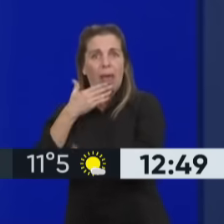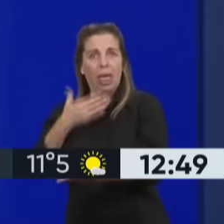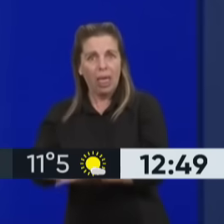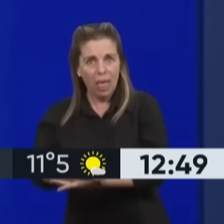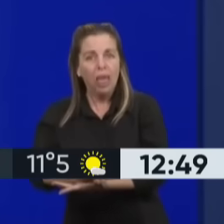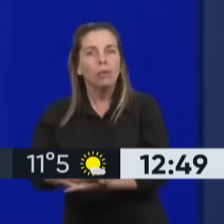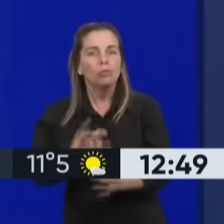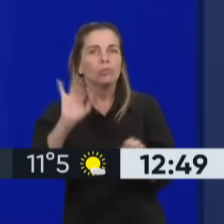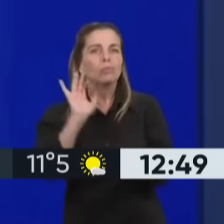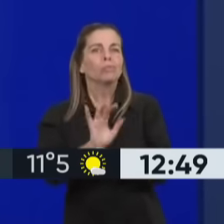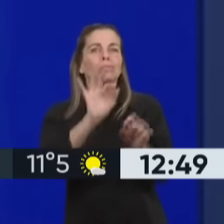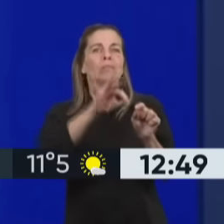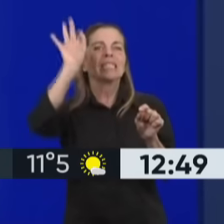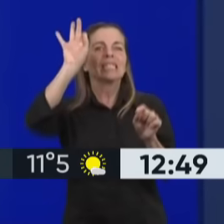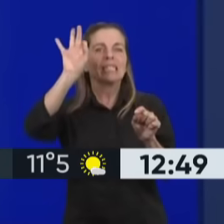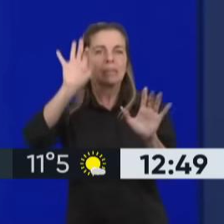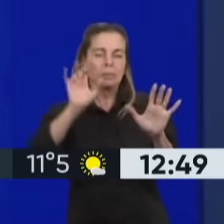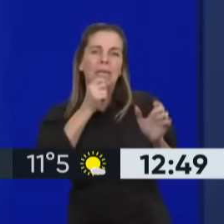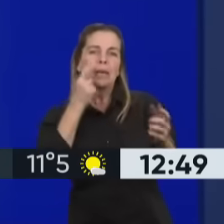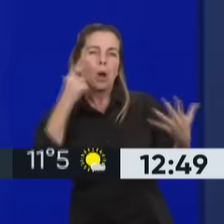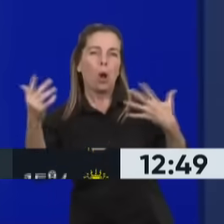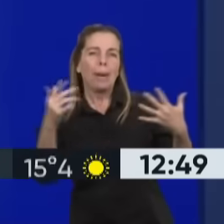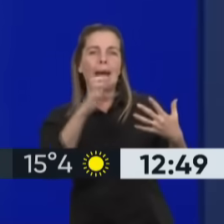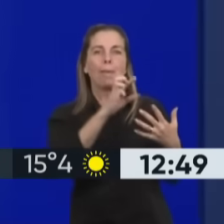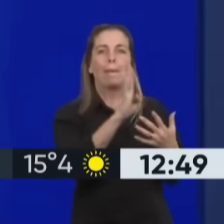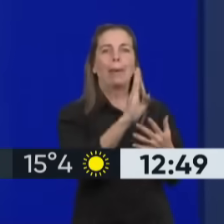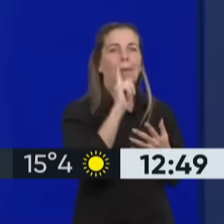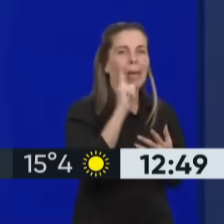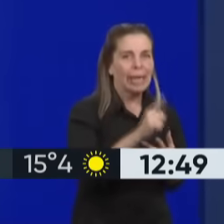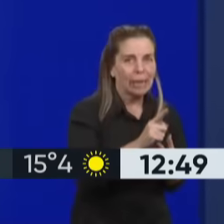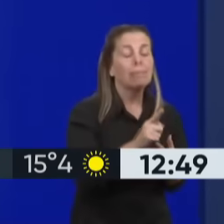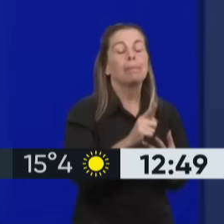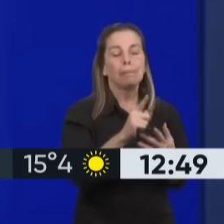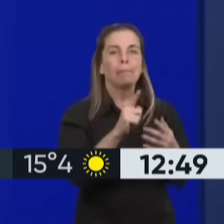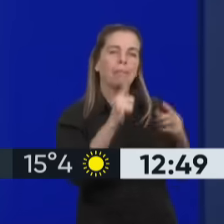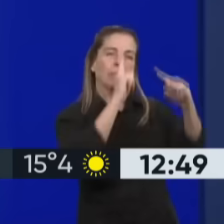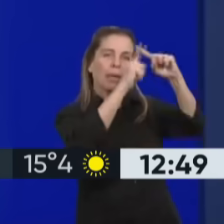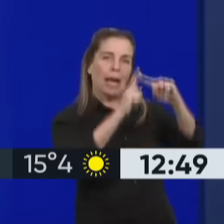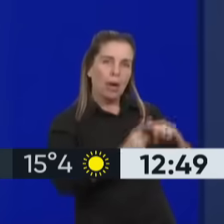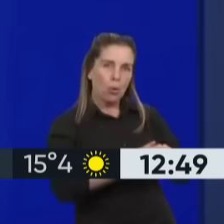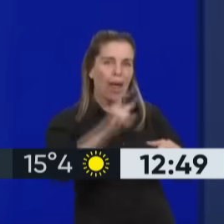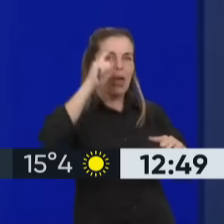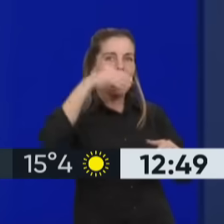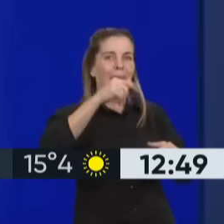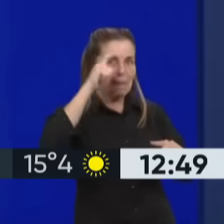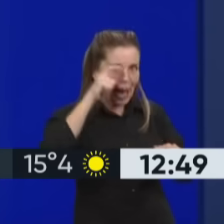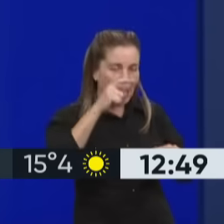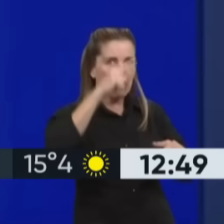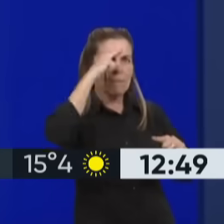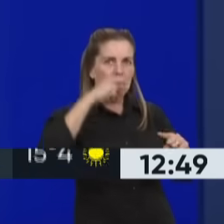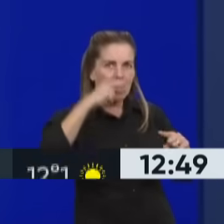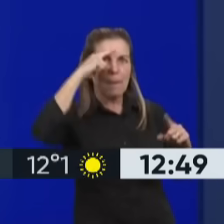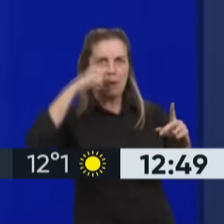tilde. Porque si tomamos el PBI medido por el EMAE en su frecuencia mensual